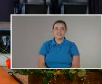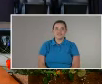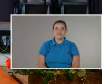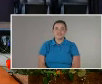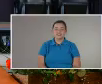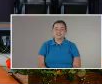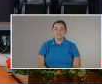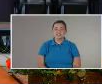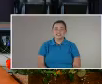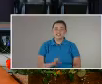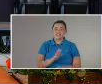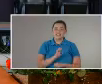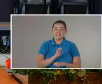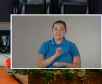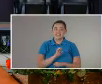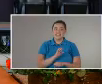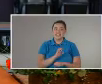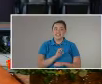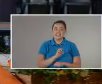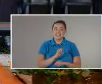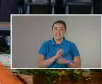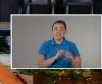Espero que no sea que...